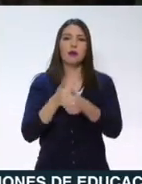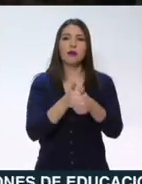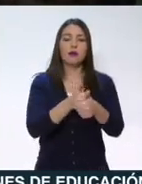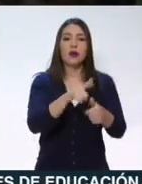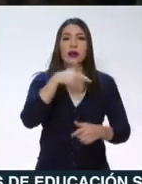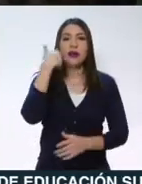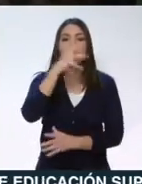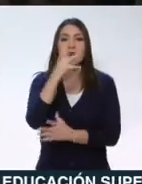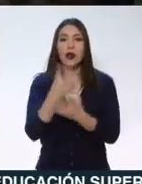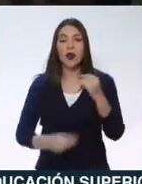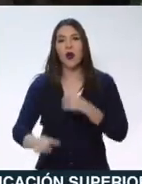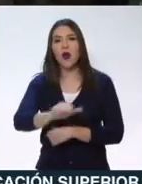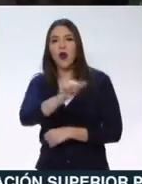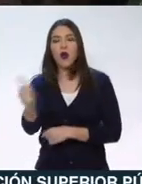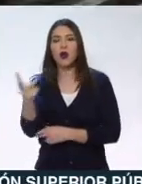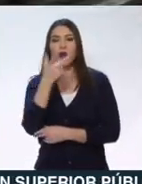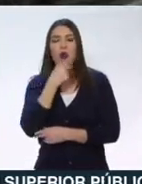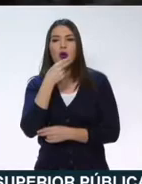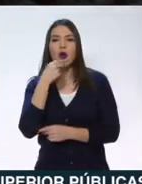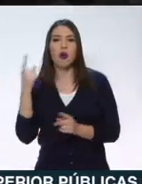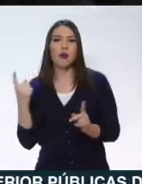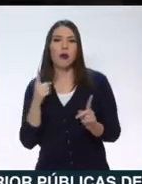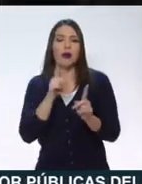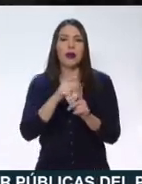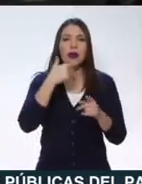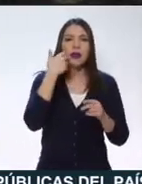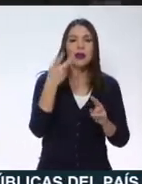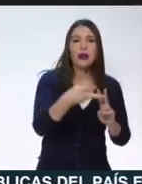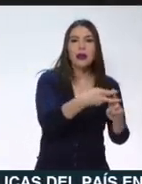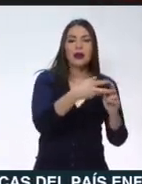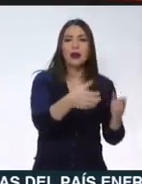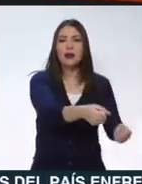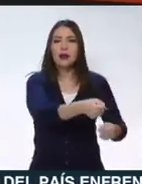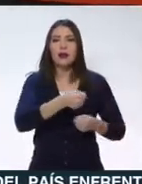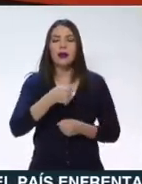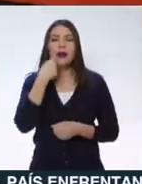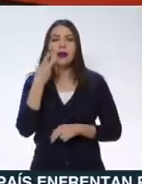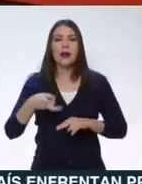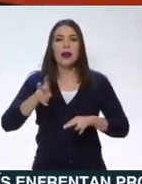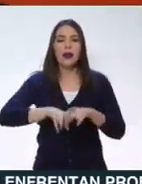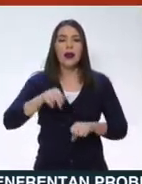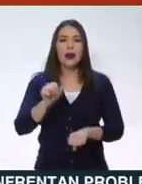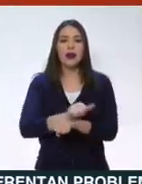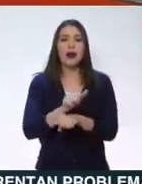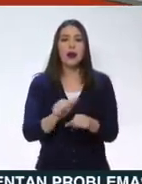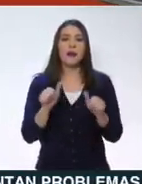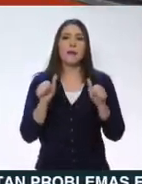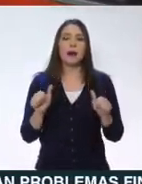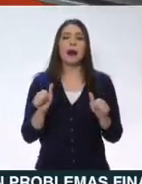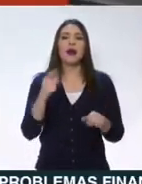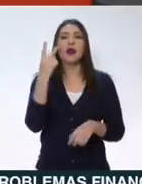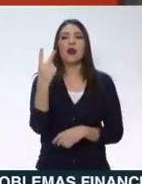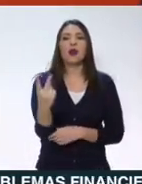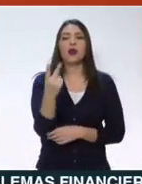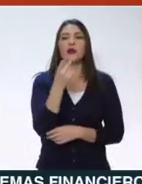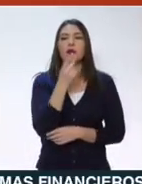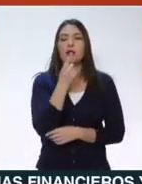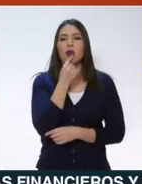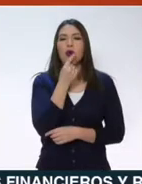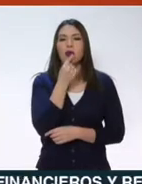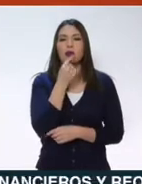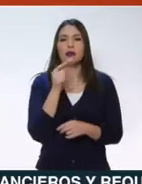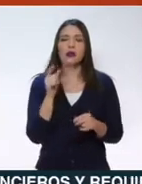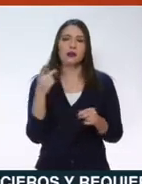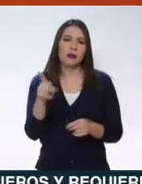querer huir, otro hombre la interceptó para intentar subirla a la fuerza a una camioneta. Por fortuna, dos guardias de seguridad privada la ayudaron y